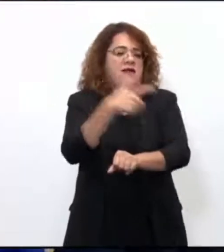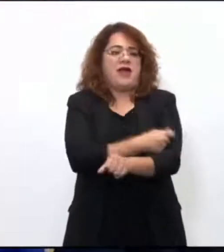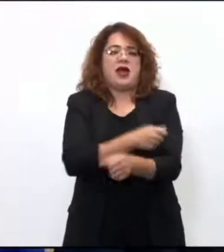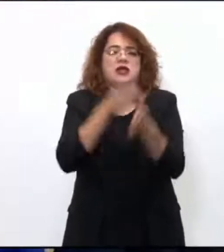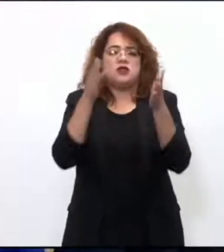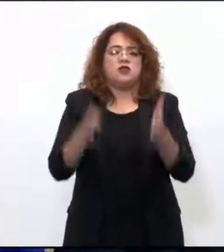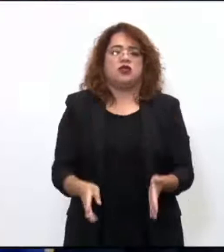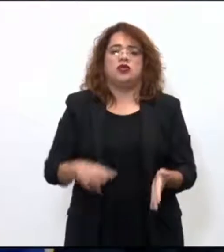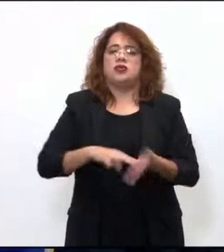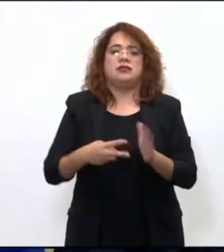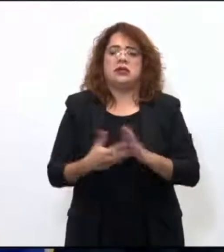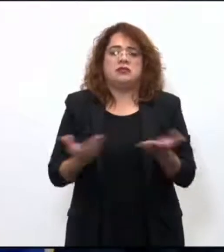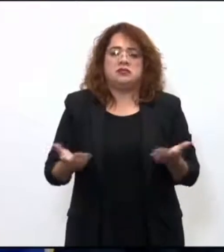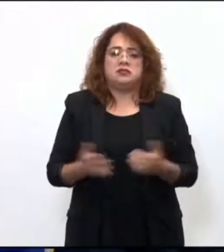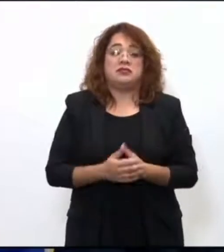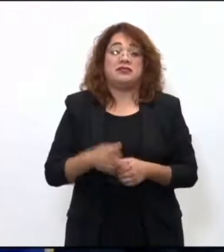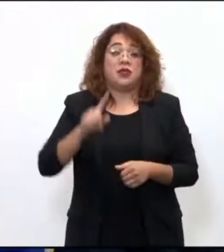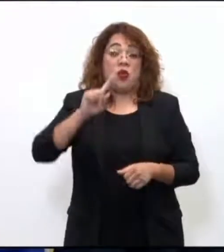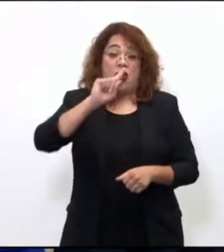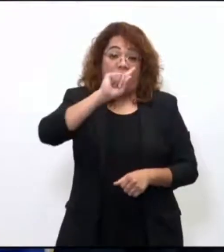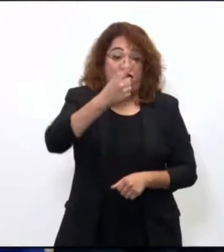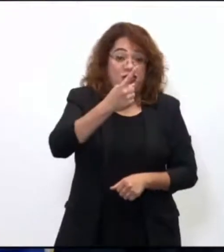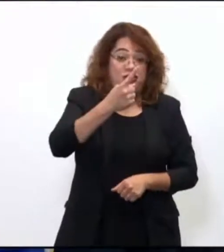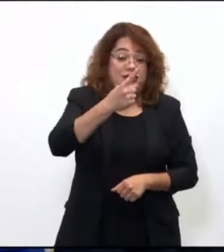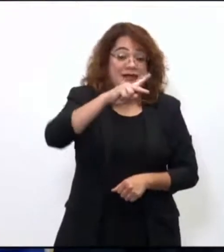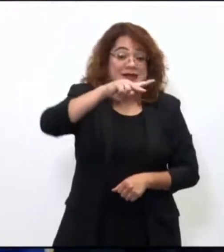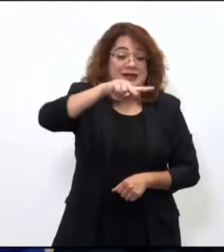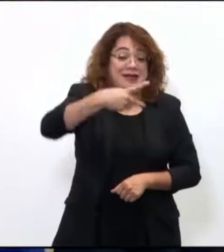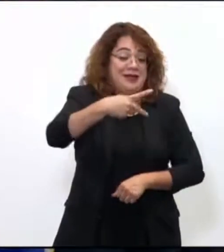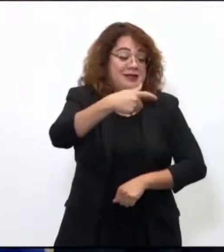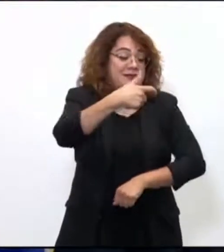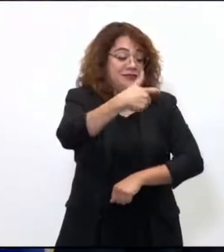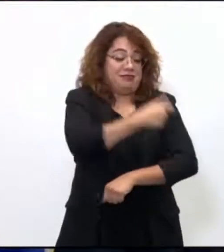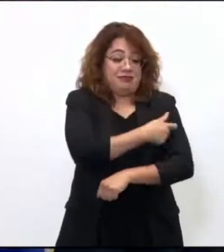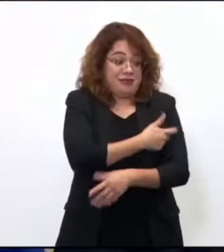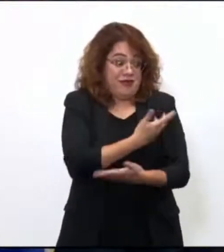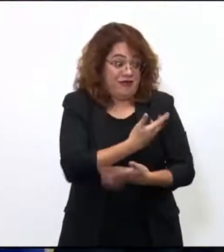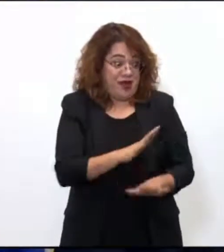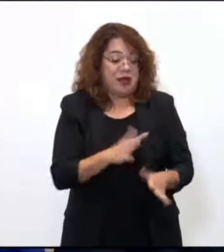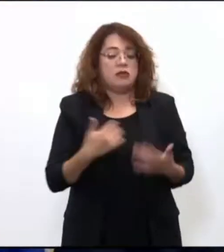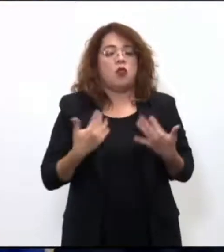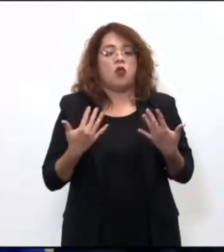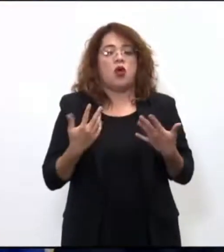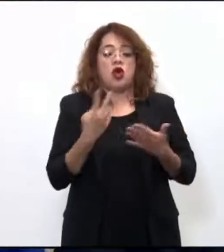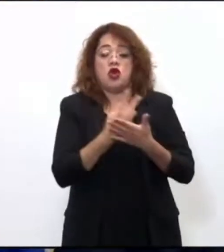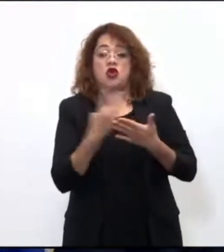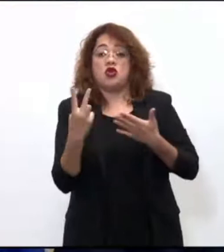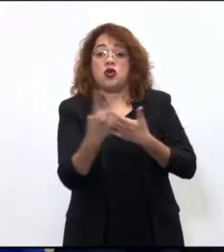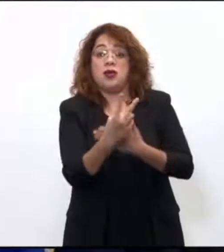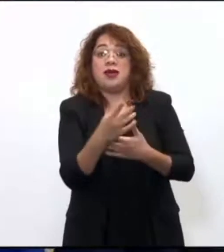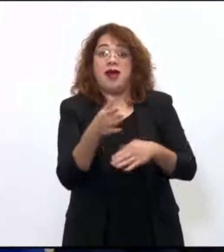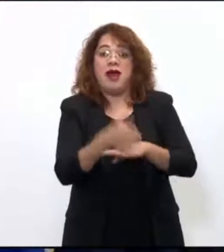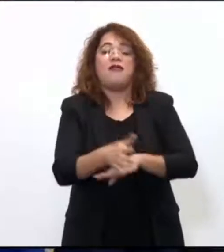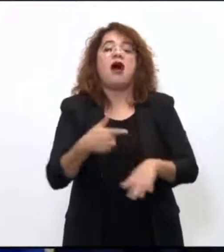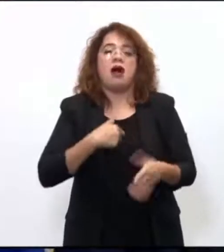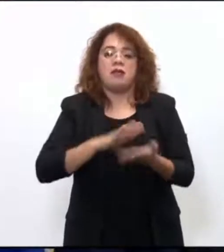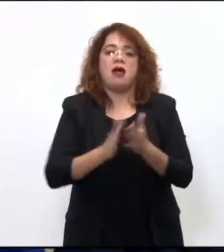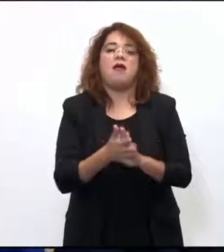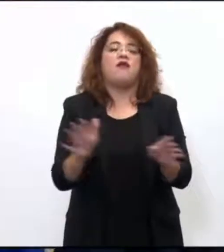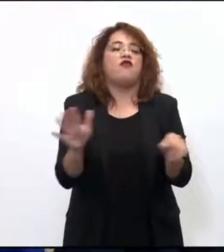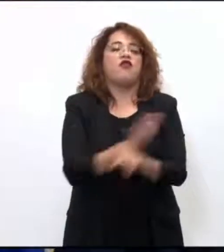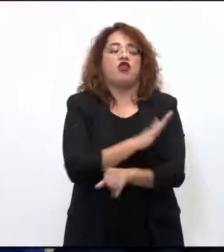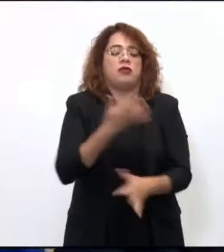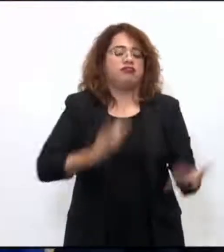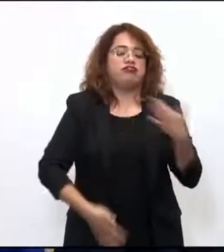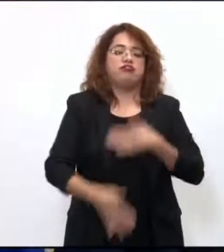semanas después de recibir la segunda dosis de la vacuna Pfizer o Moderna, o 2 semanas